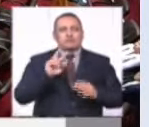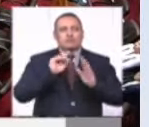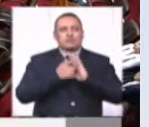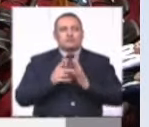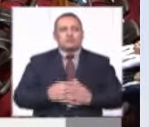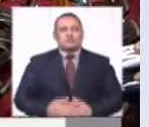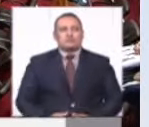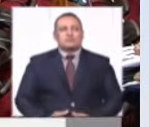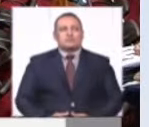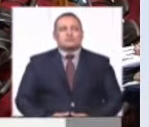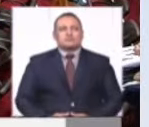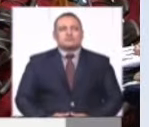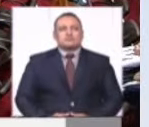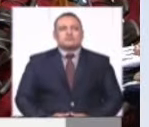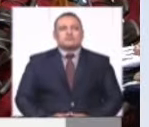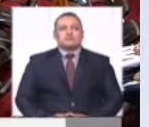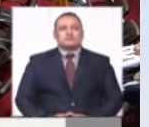2 minutos.